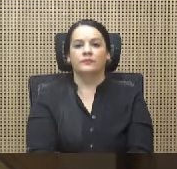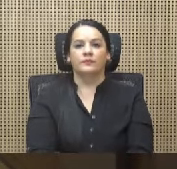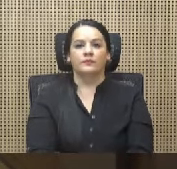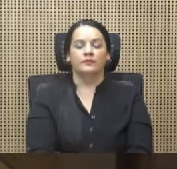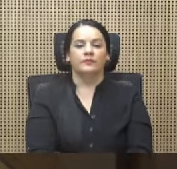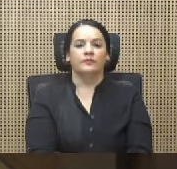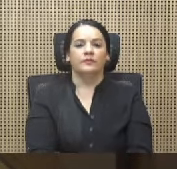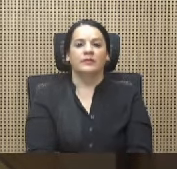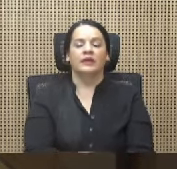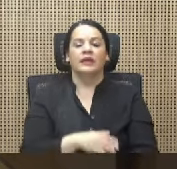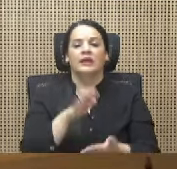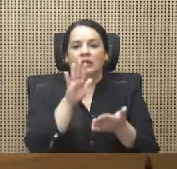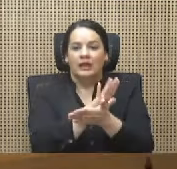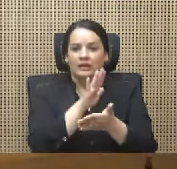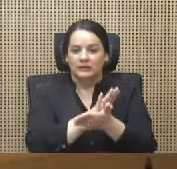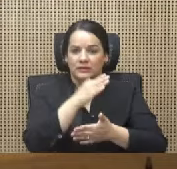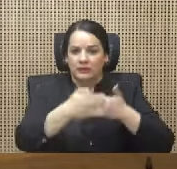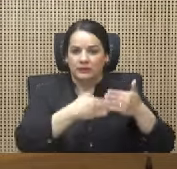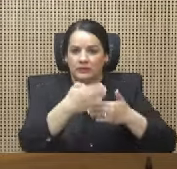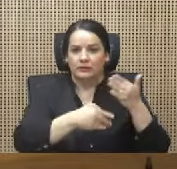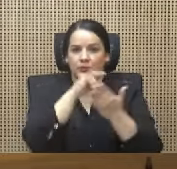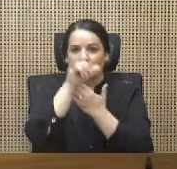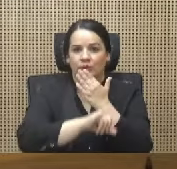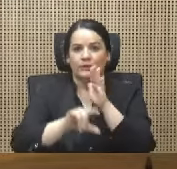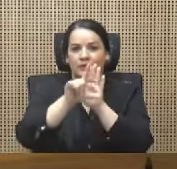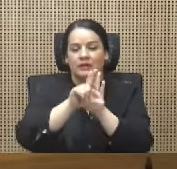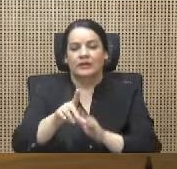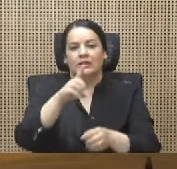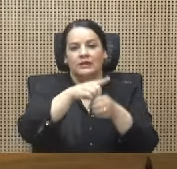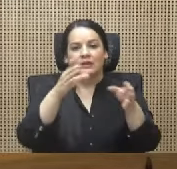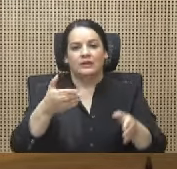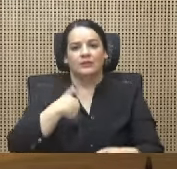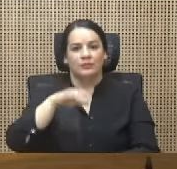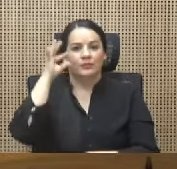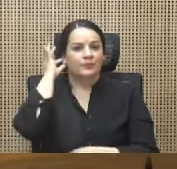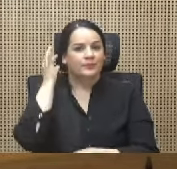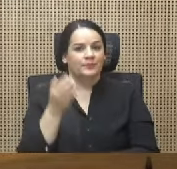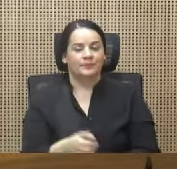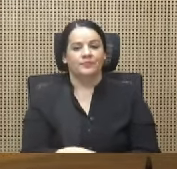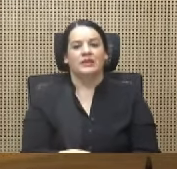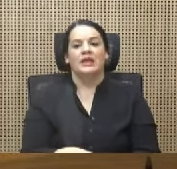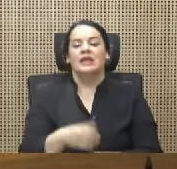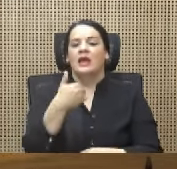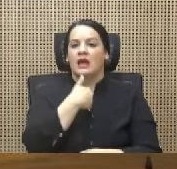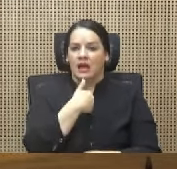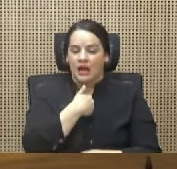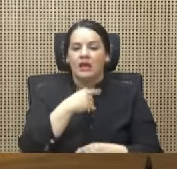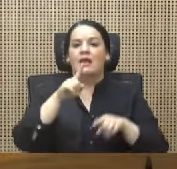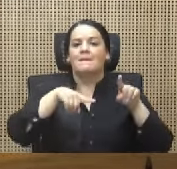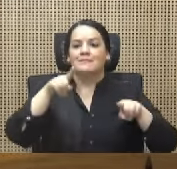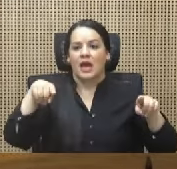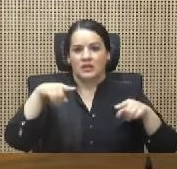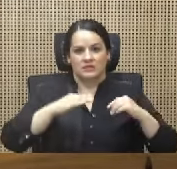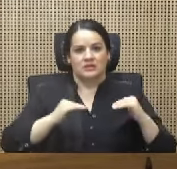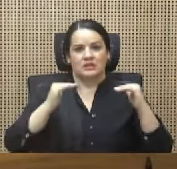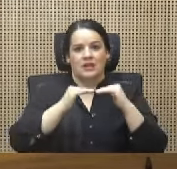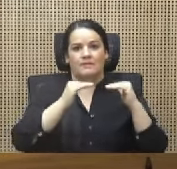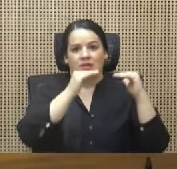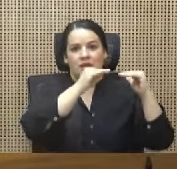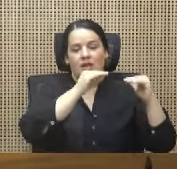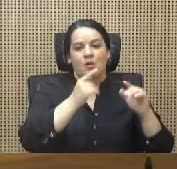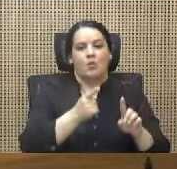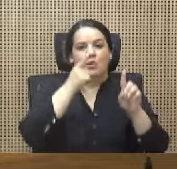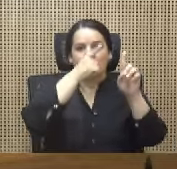La tramitación de los proyectos de ley, diputadas y diputados, cuenta con varias etapas con el objetivo de realizar